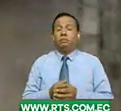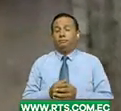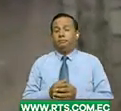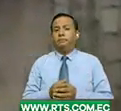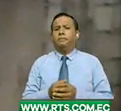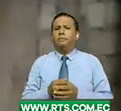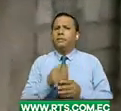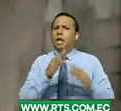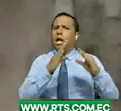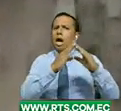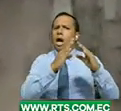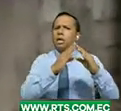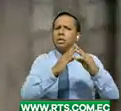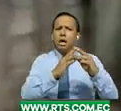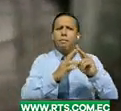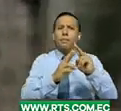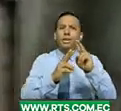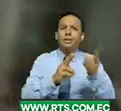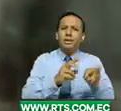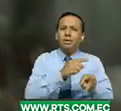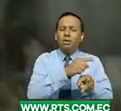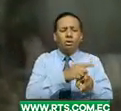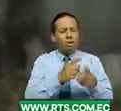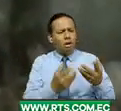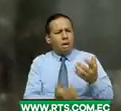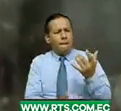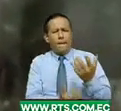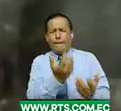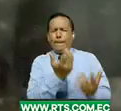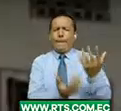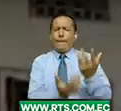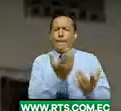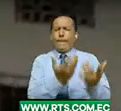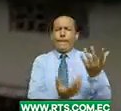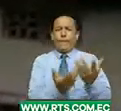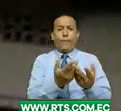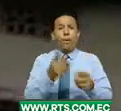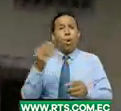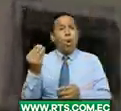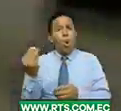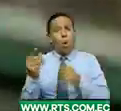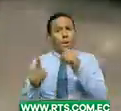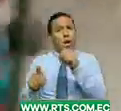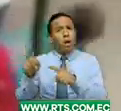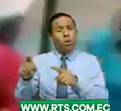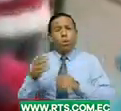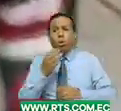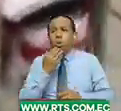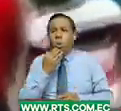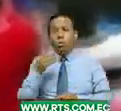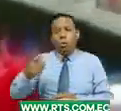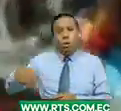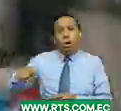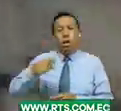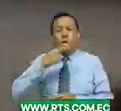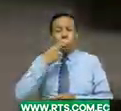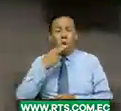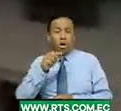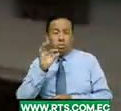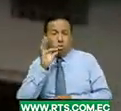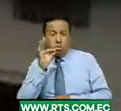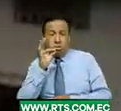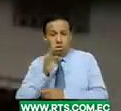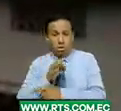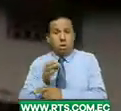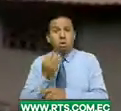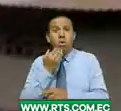Se quemaba la casa del vecino y llegaron los bomberos, pero varios jóvenes, entre ellos algunos considerados en ese barrio como acharitos, se subieron